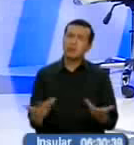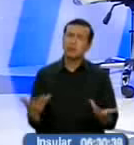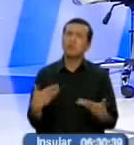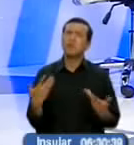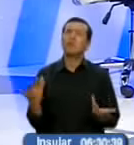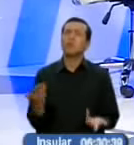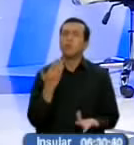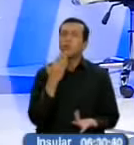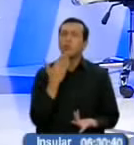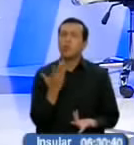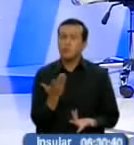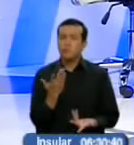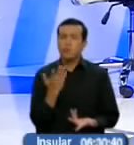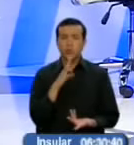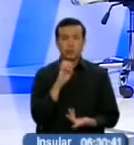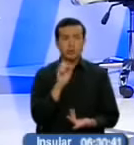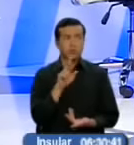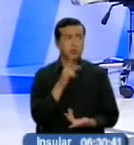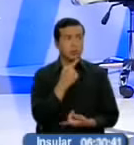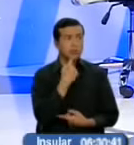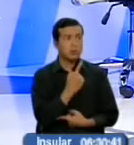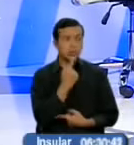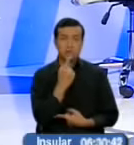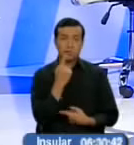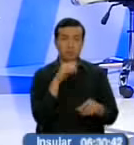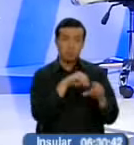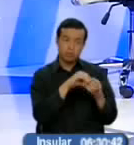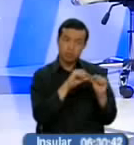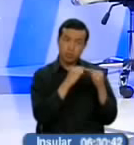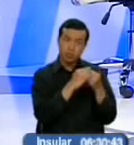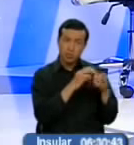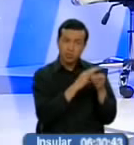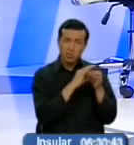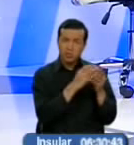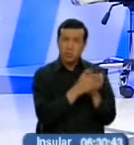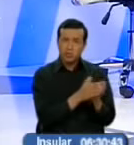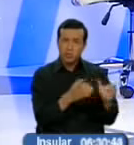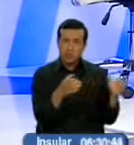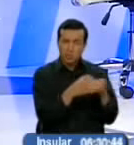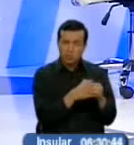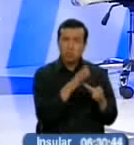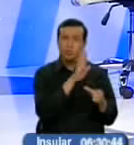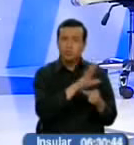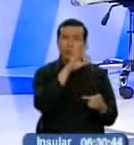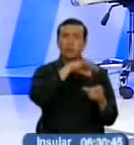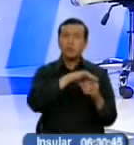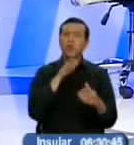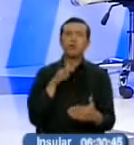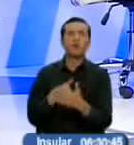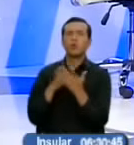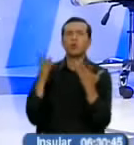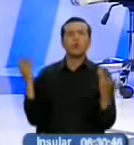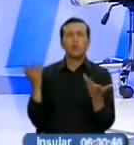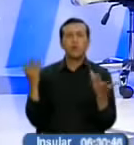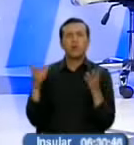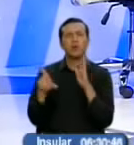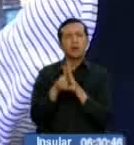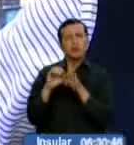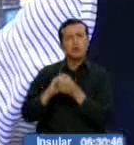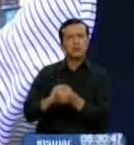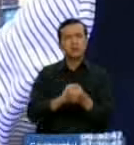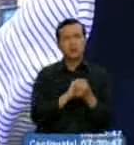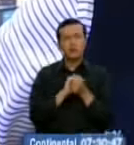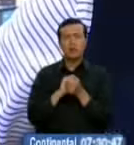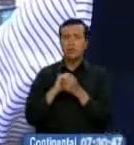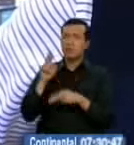donde César en este momento está en esa unidad, donde fueron los que votaron en contra de lo que es la ley de solidaridad